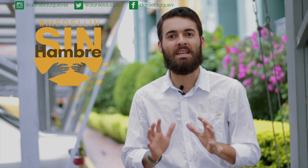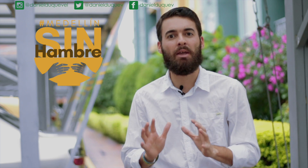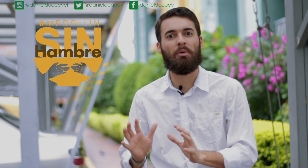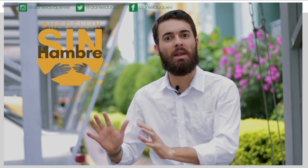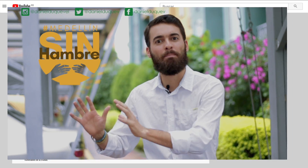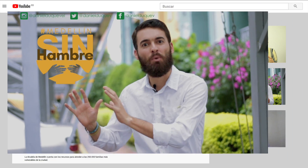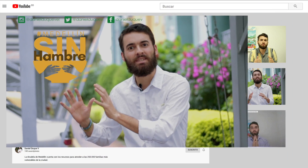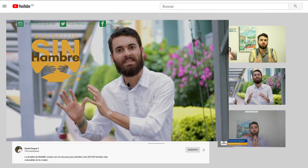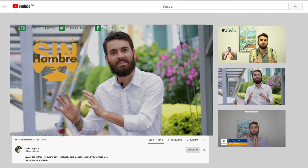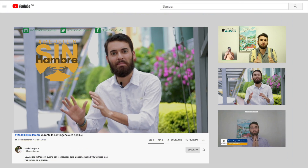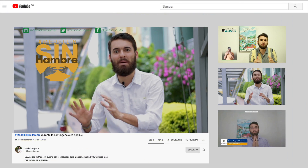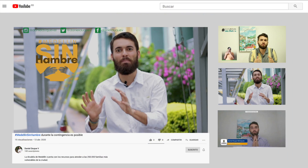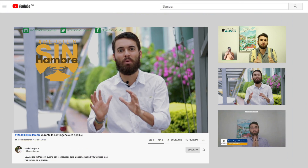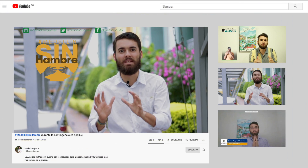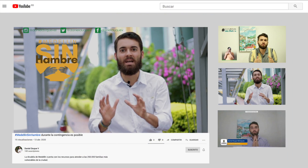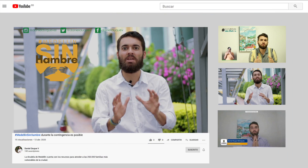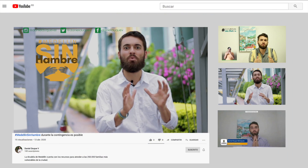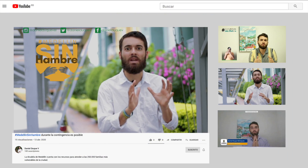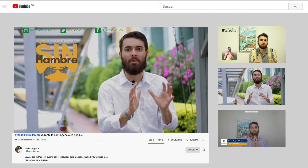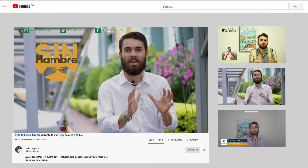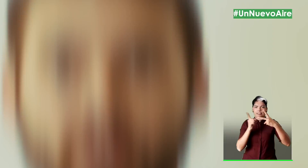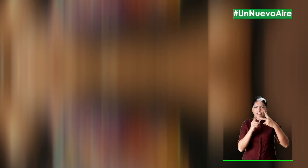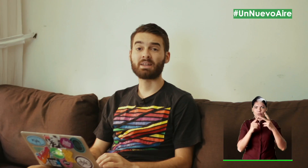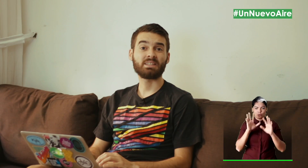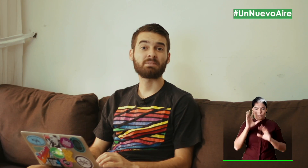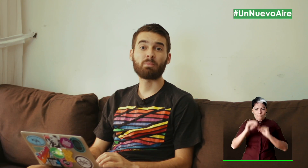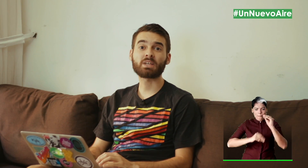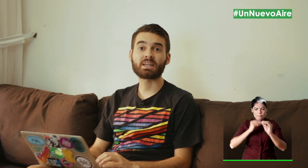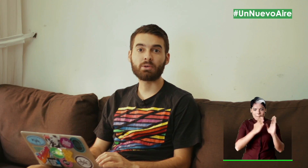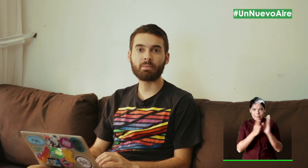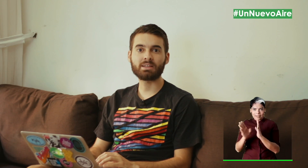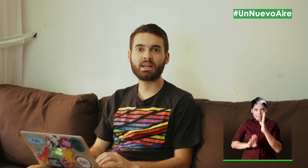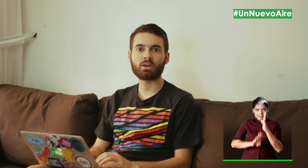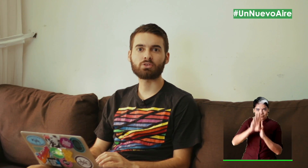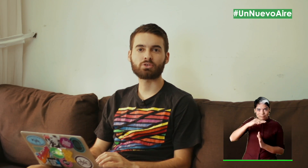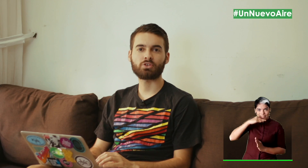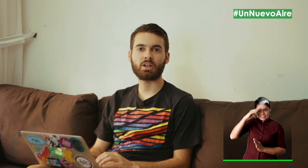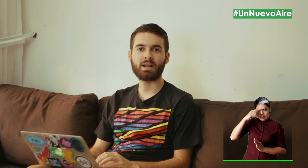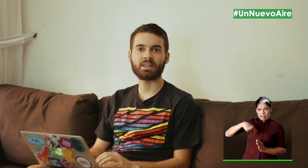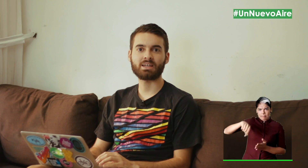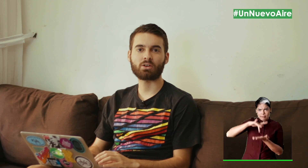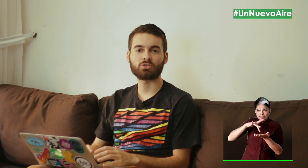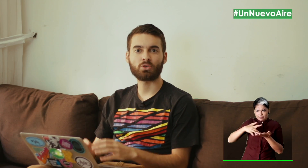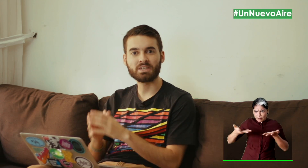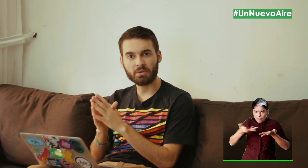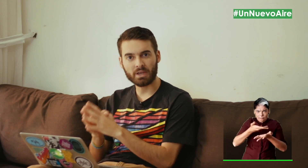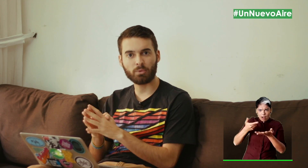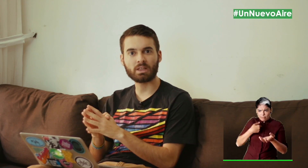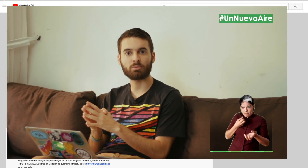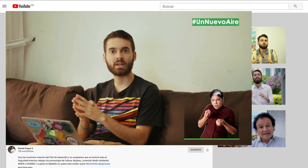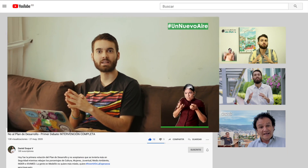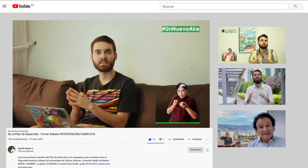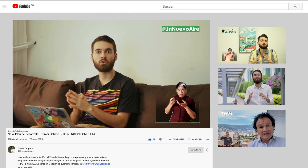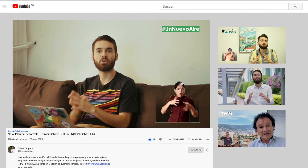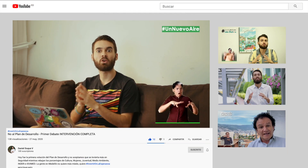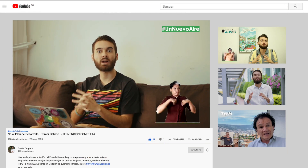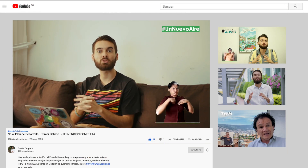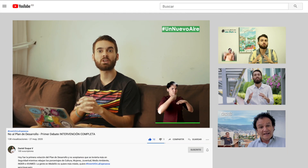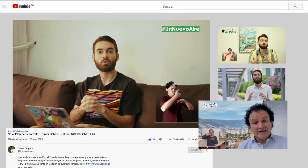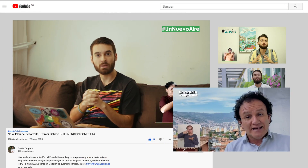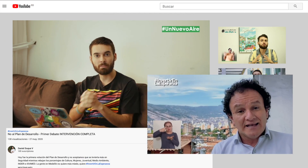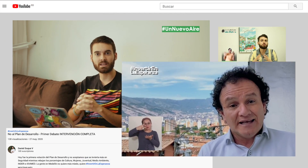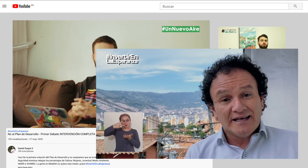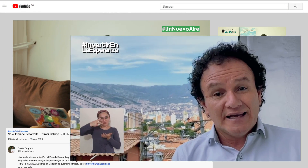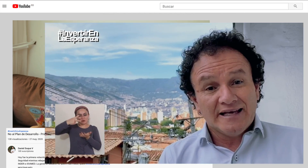de Medellín que viven en pobreza extrema, pobreza y vulnerabilidad. Participamos activamente de la construcción del plan de desarrollo y si bien votamos negativo,